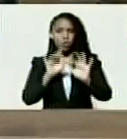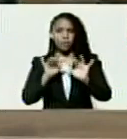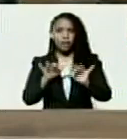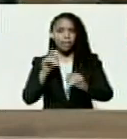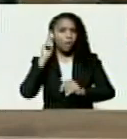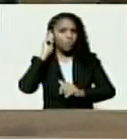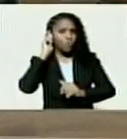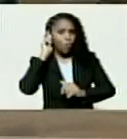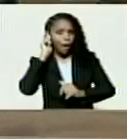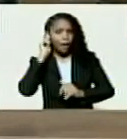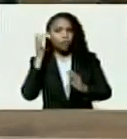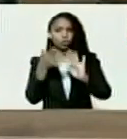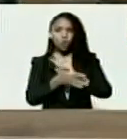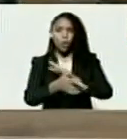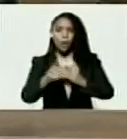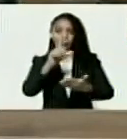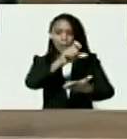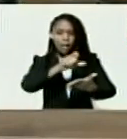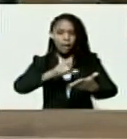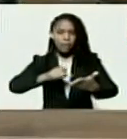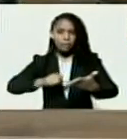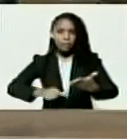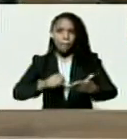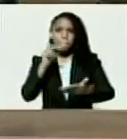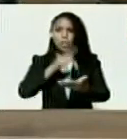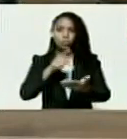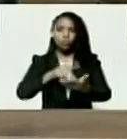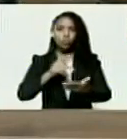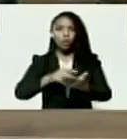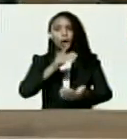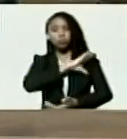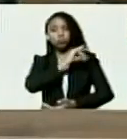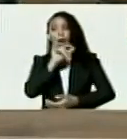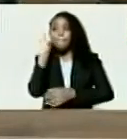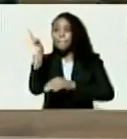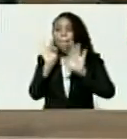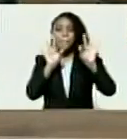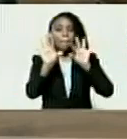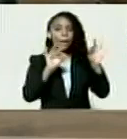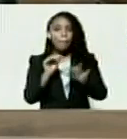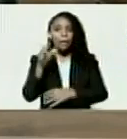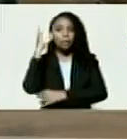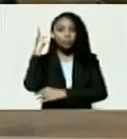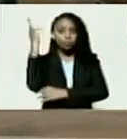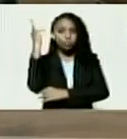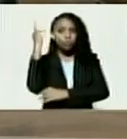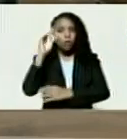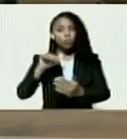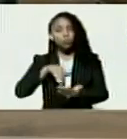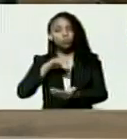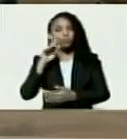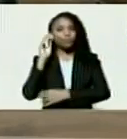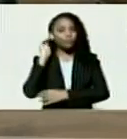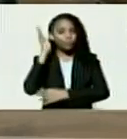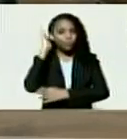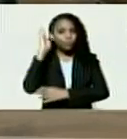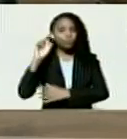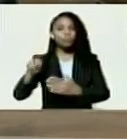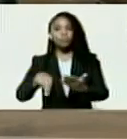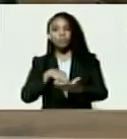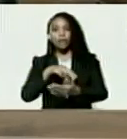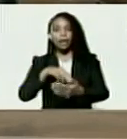Ciudadano Noel Llorelbe Mavares, ciudadano Enrique Octavio Márquez Pérez, ciudadano Francisco